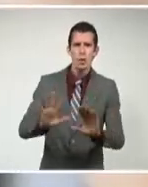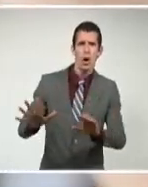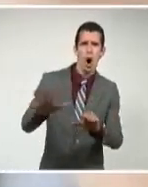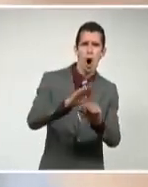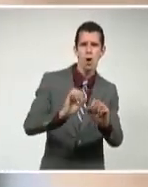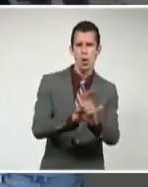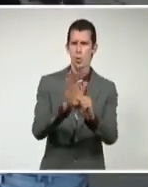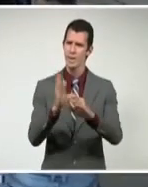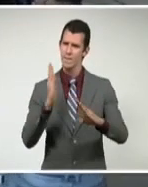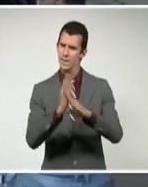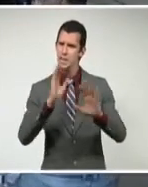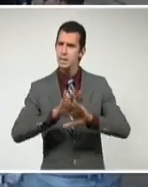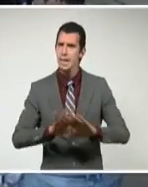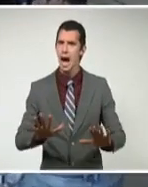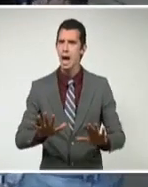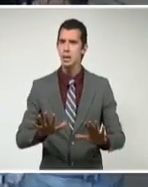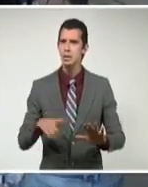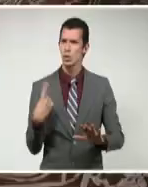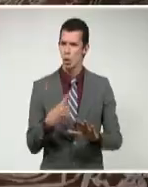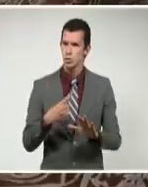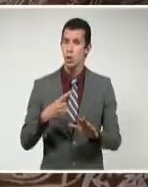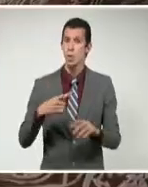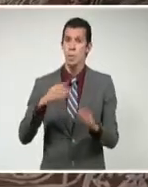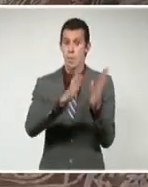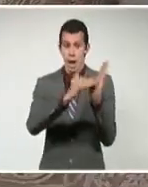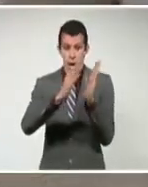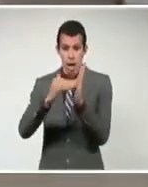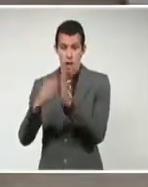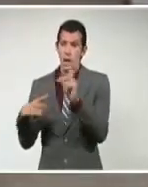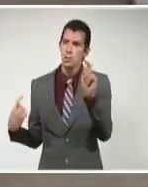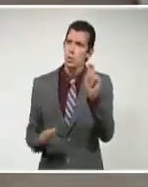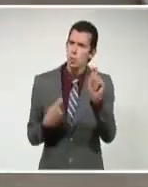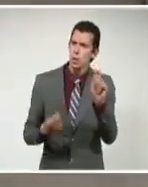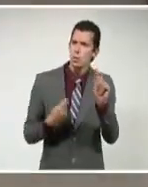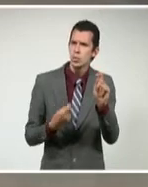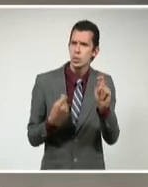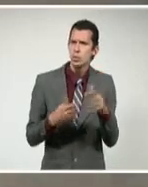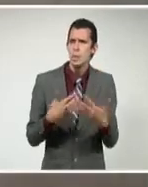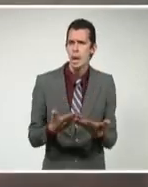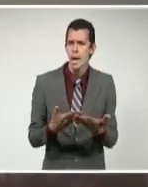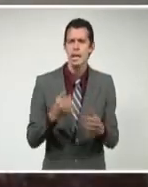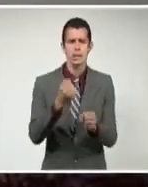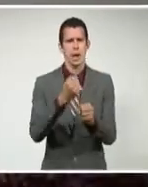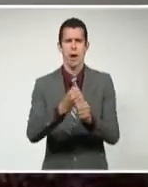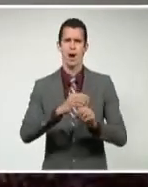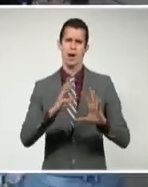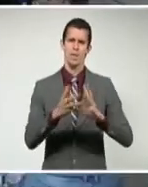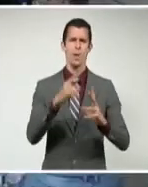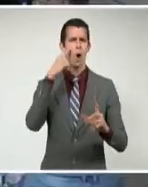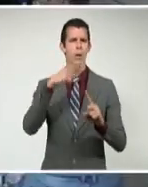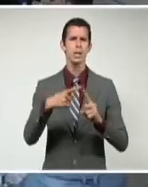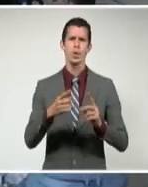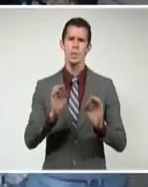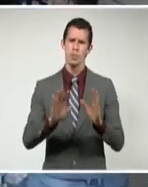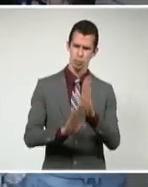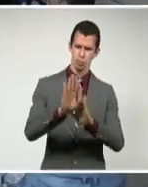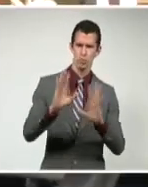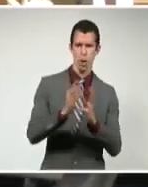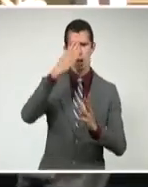de cubanas y cubanos nos hemos mantenido ahí en nuestros puestos, haciendo lo que nos toca por un país mejor,